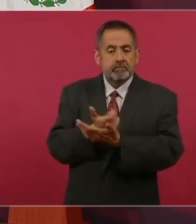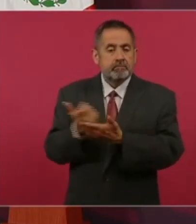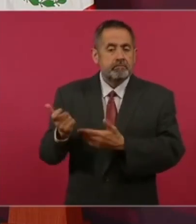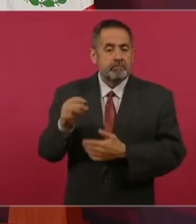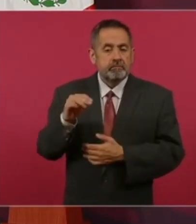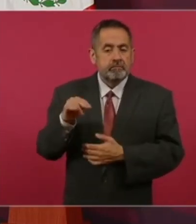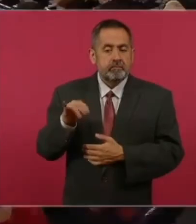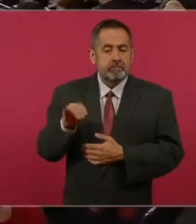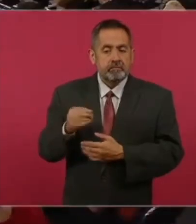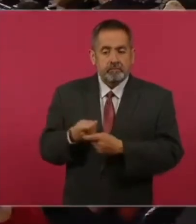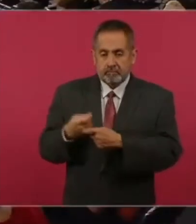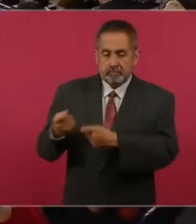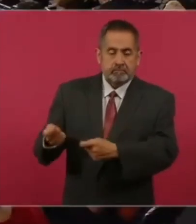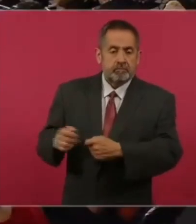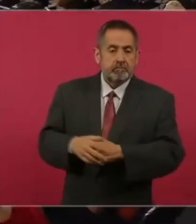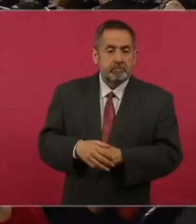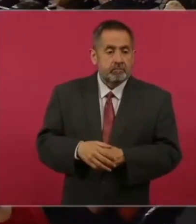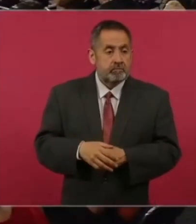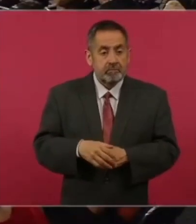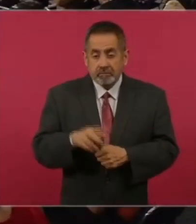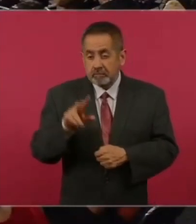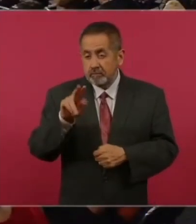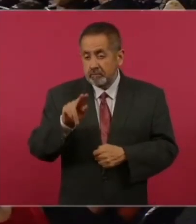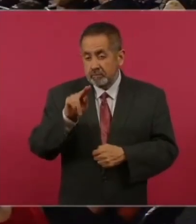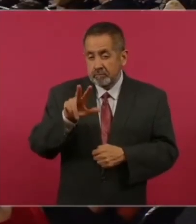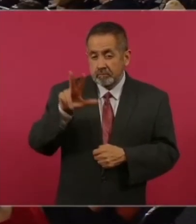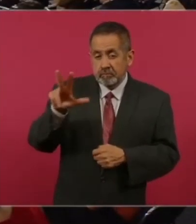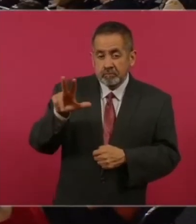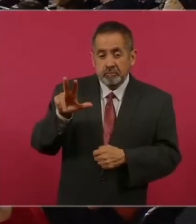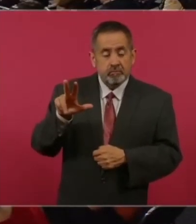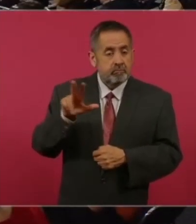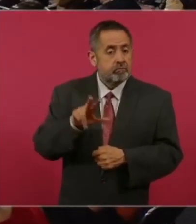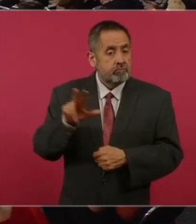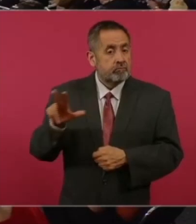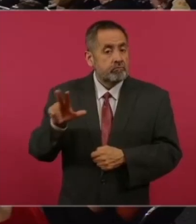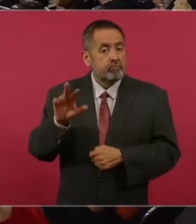que aún con inflación es 88%